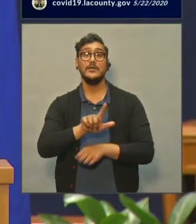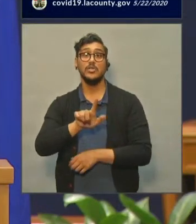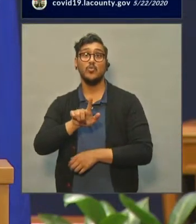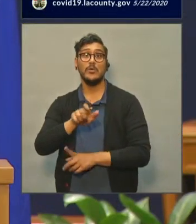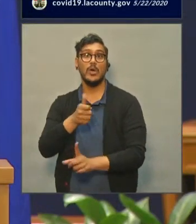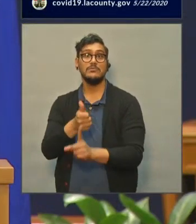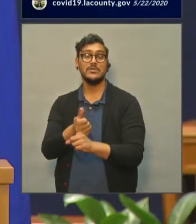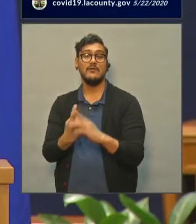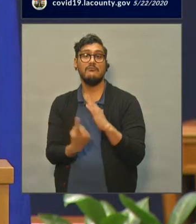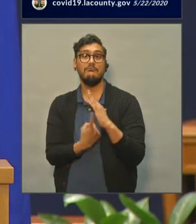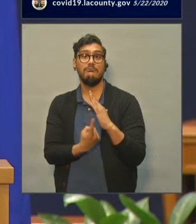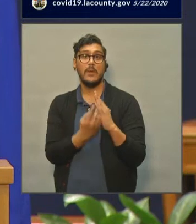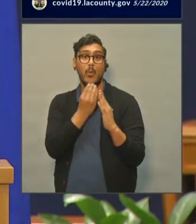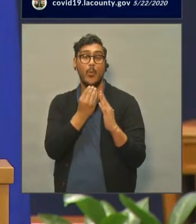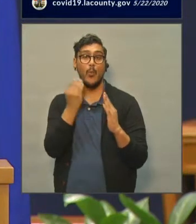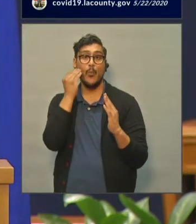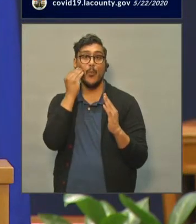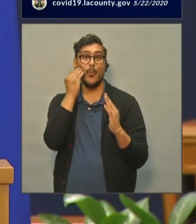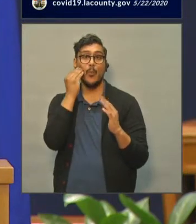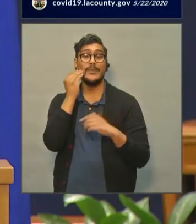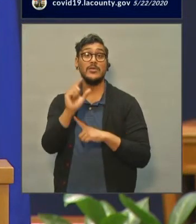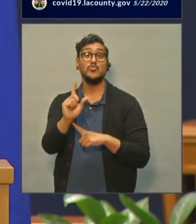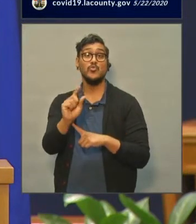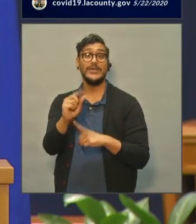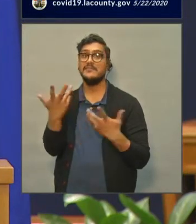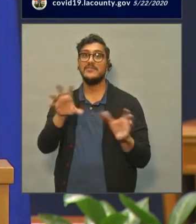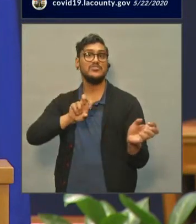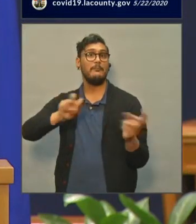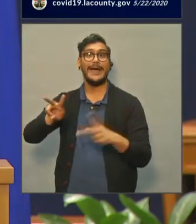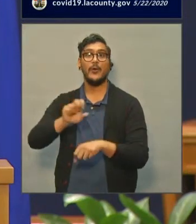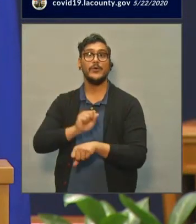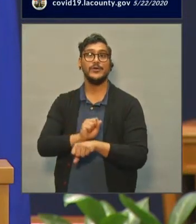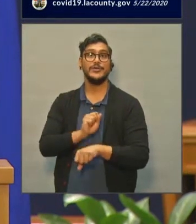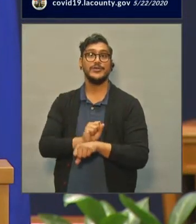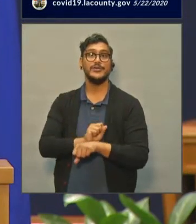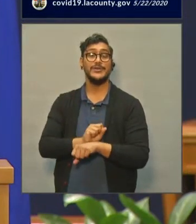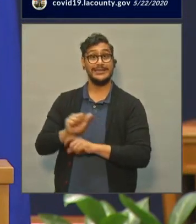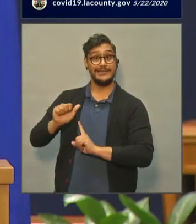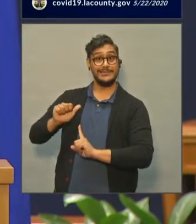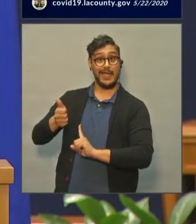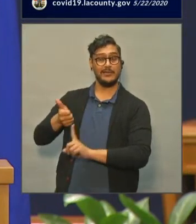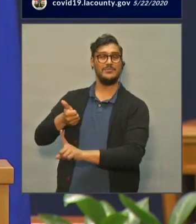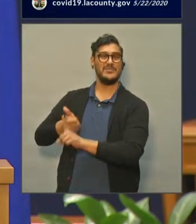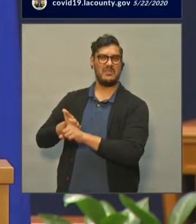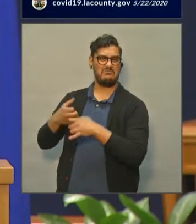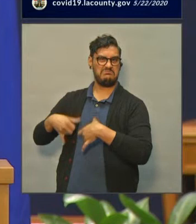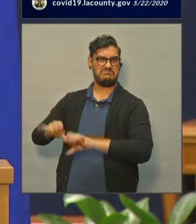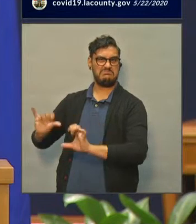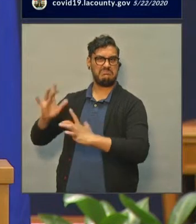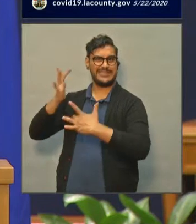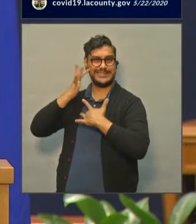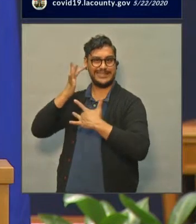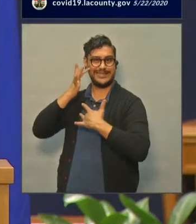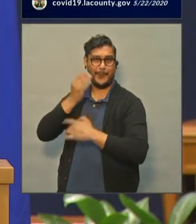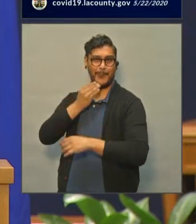están aislados en casa, 20 han regresado a trabajar y 10 están enfermos en casa.